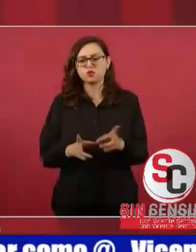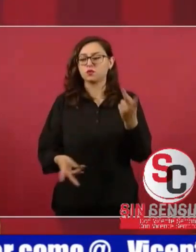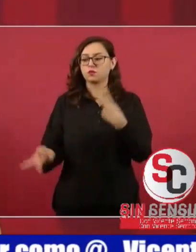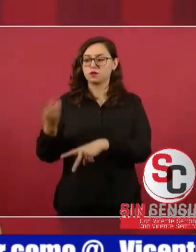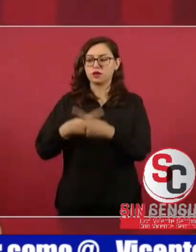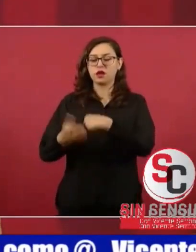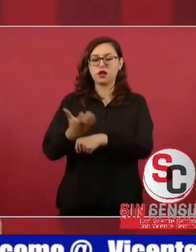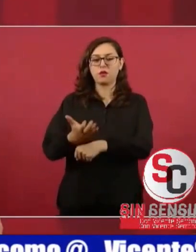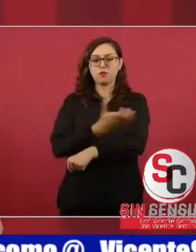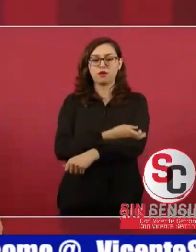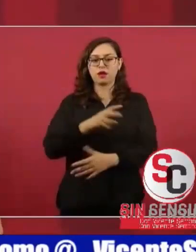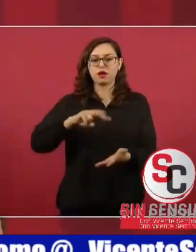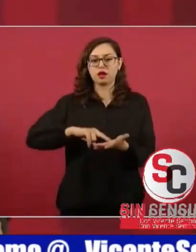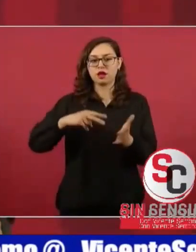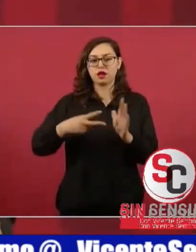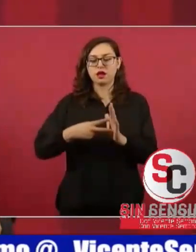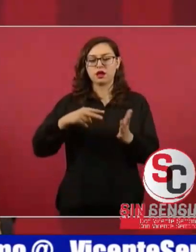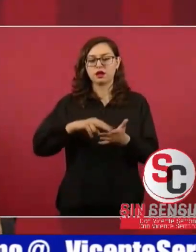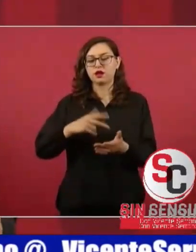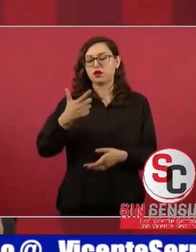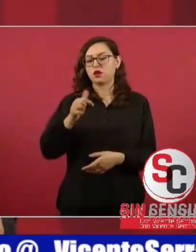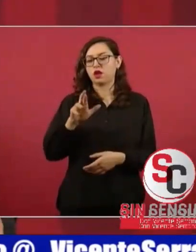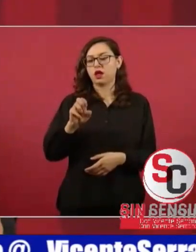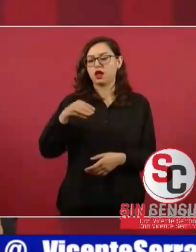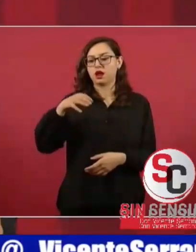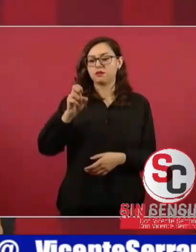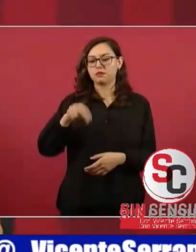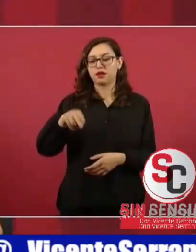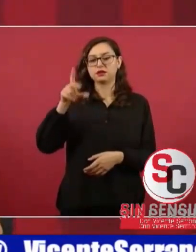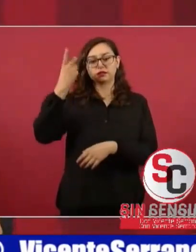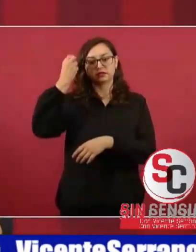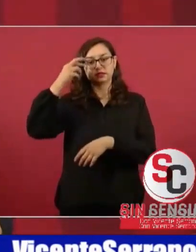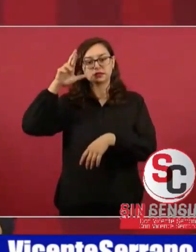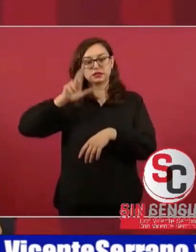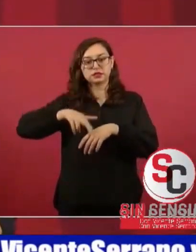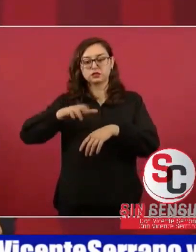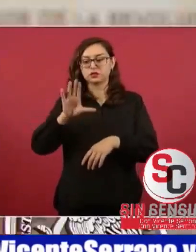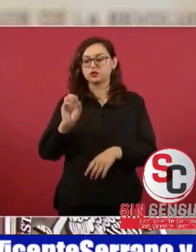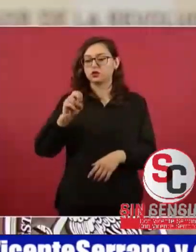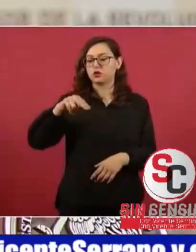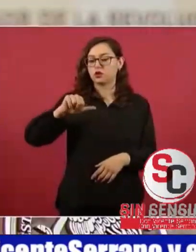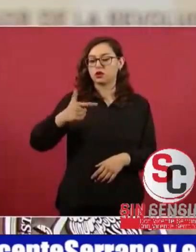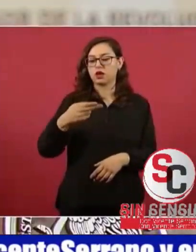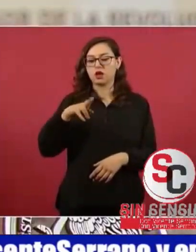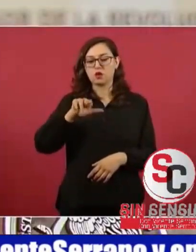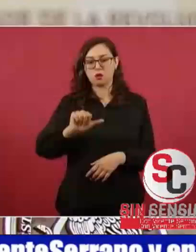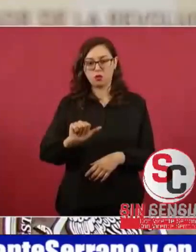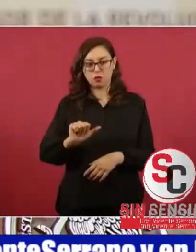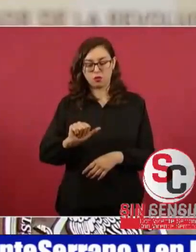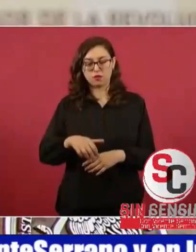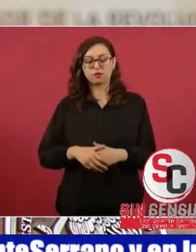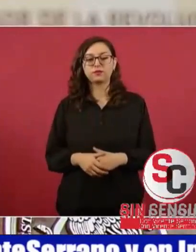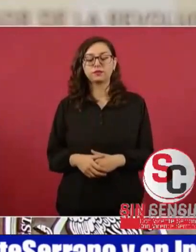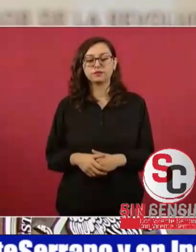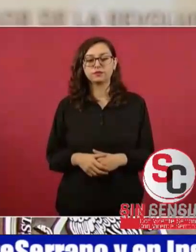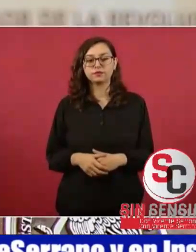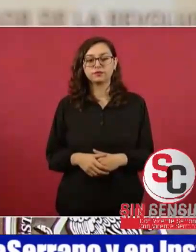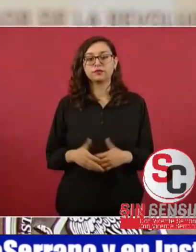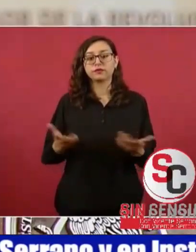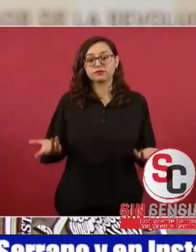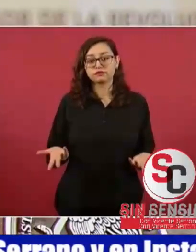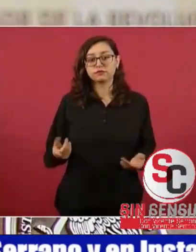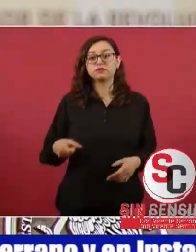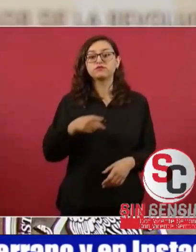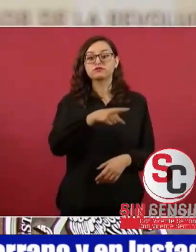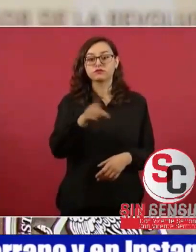distan mucho de esas críticas y que distan mucho de ese minusvalorar lo que representa Andrés Manuel López Obrador.